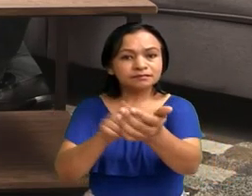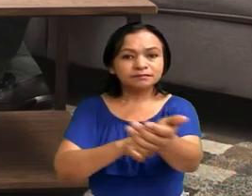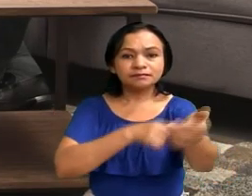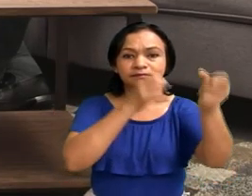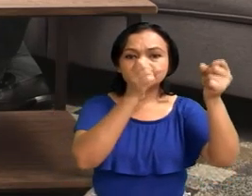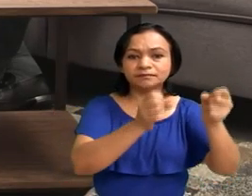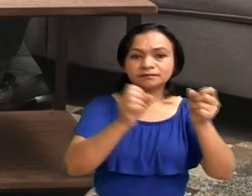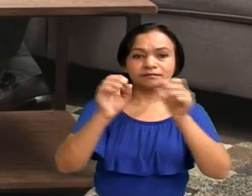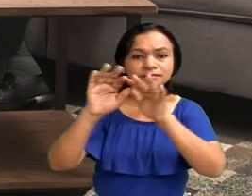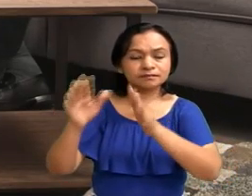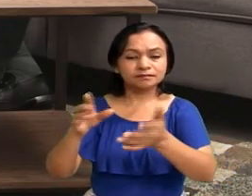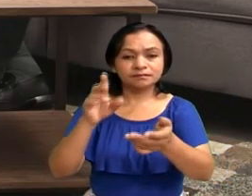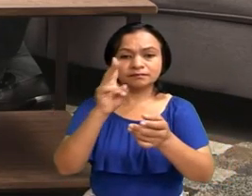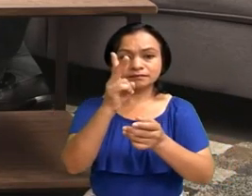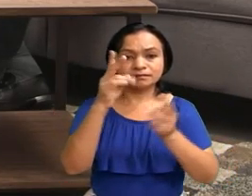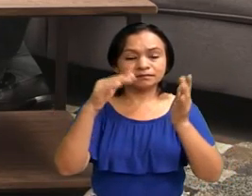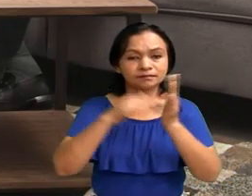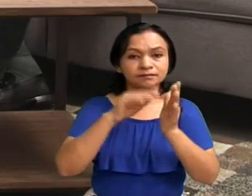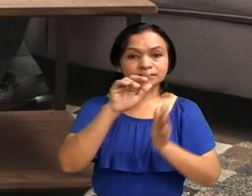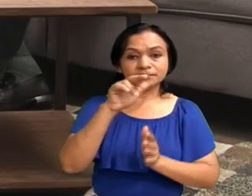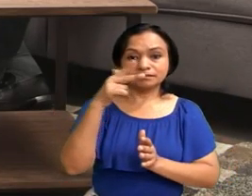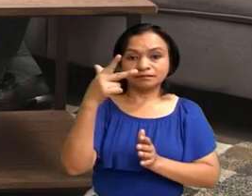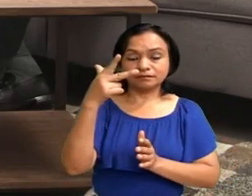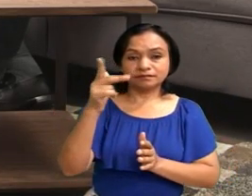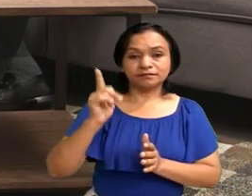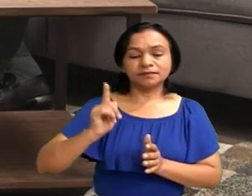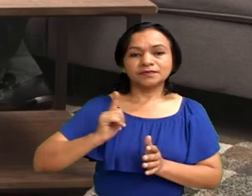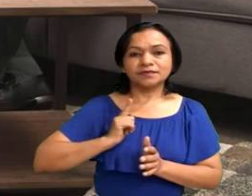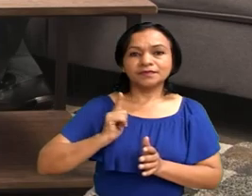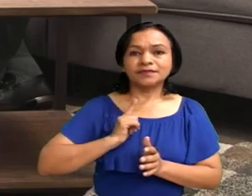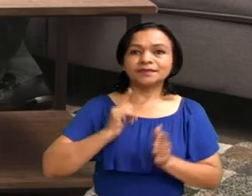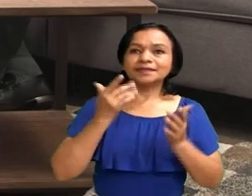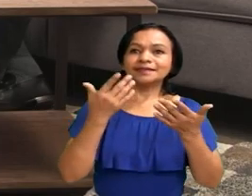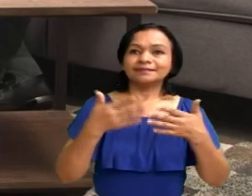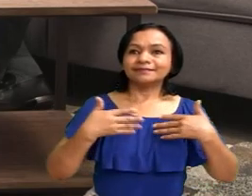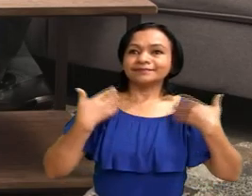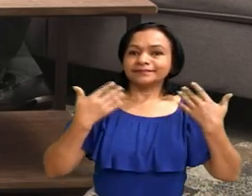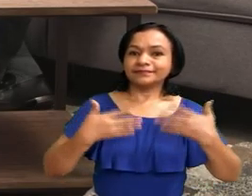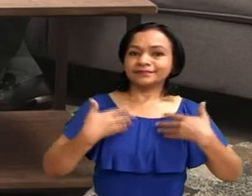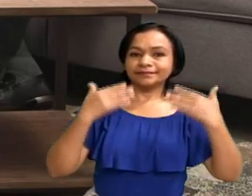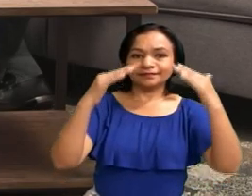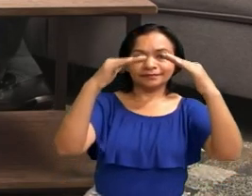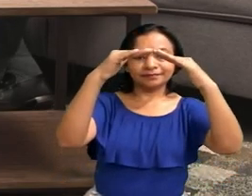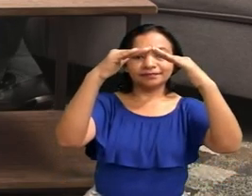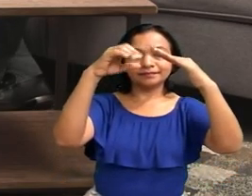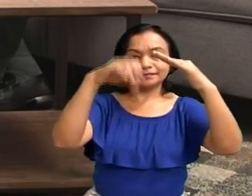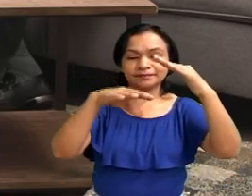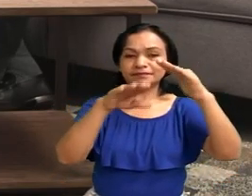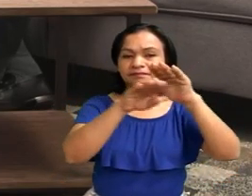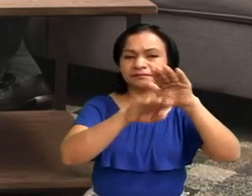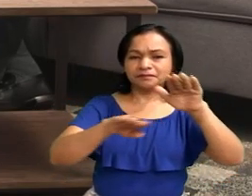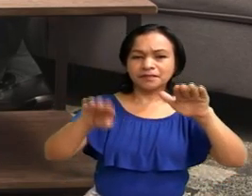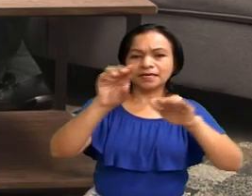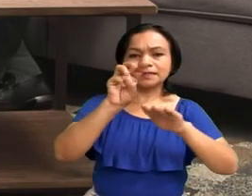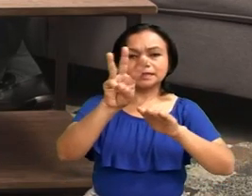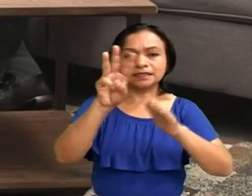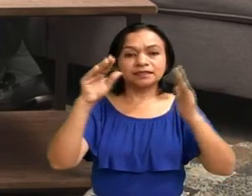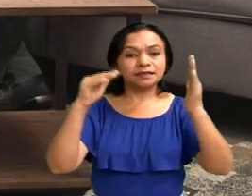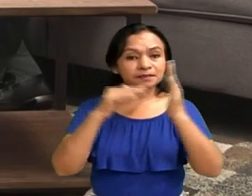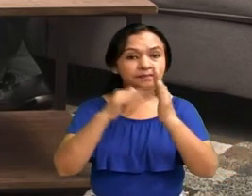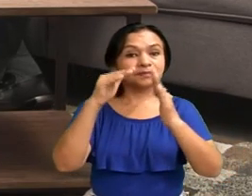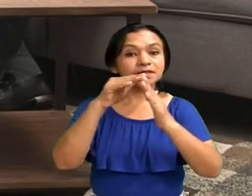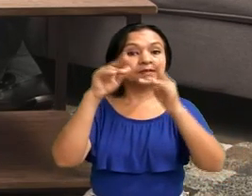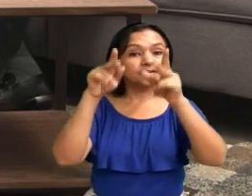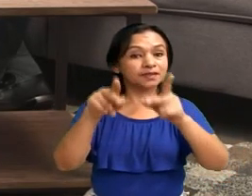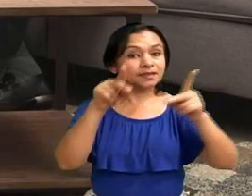que al 2018 tuvieron acceso a la energía eléctrica? Un poco más de 3 millones. Y es también